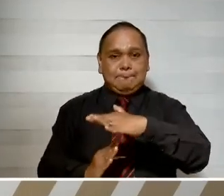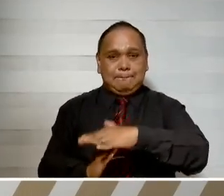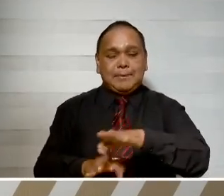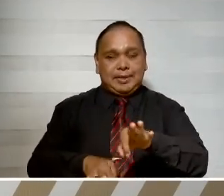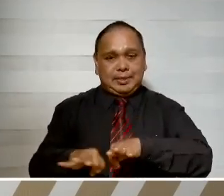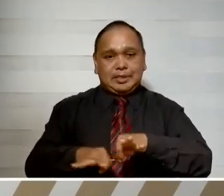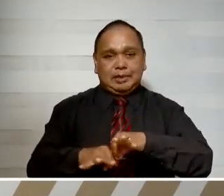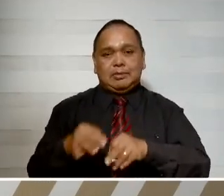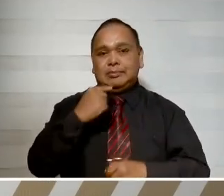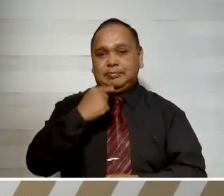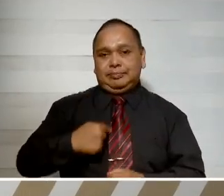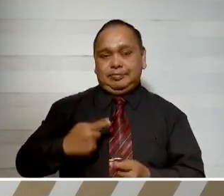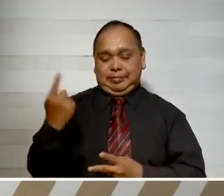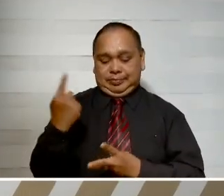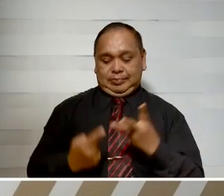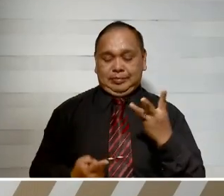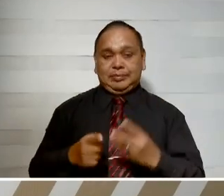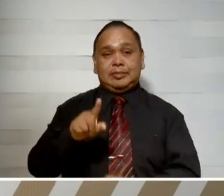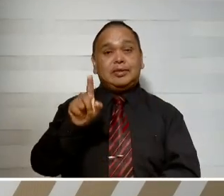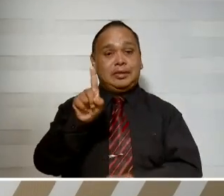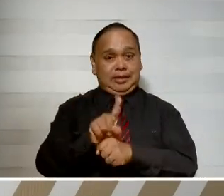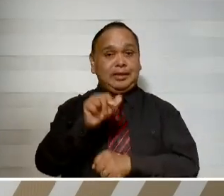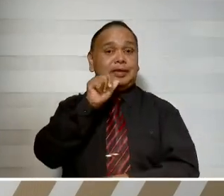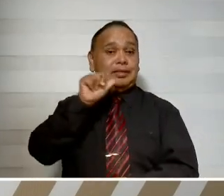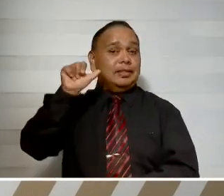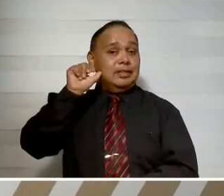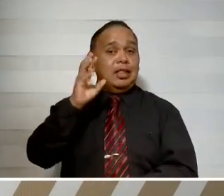o sea, el día de ayer estaba al